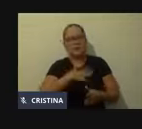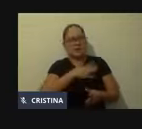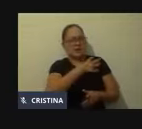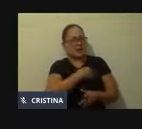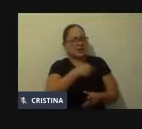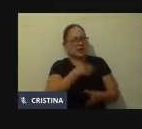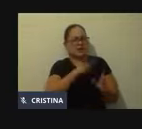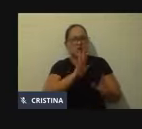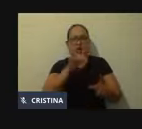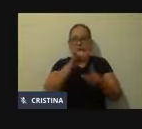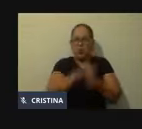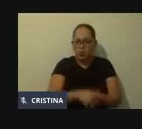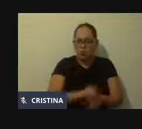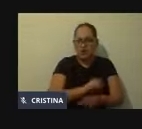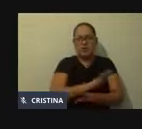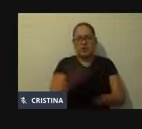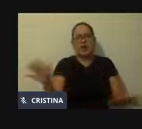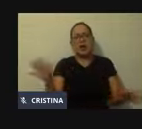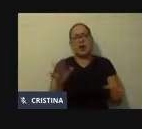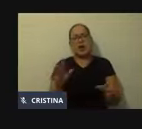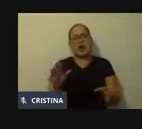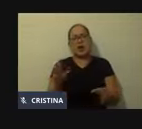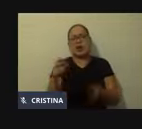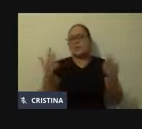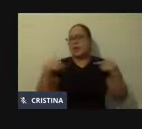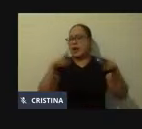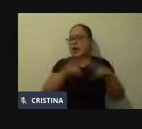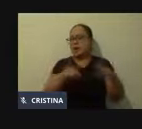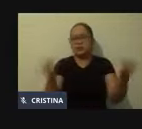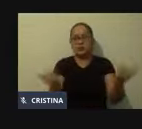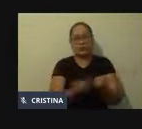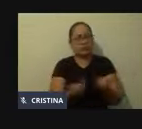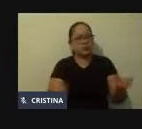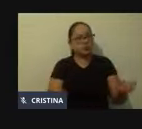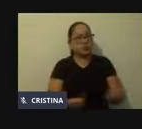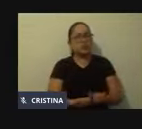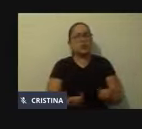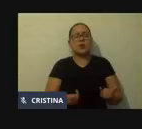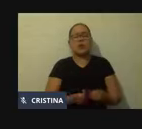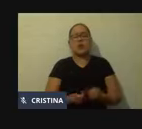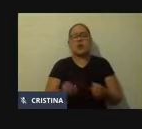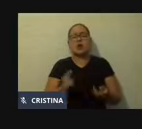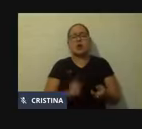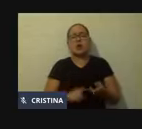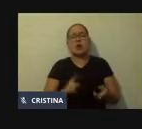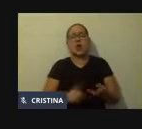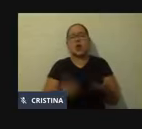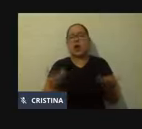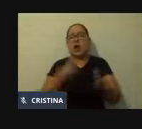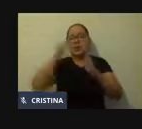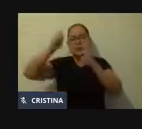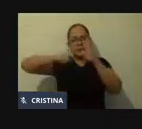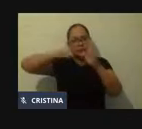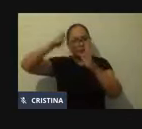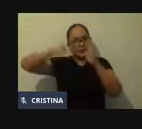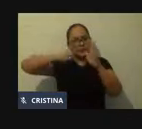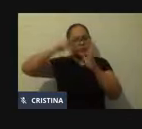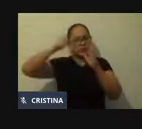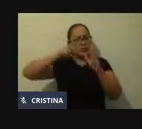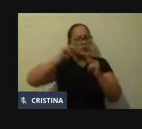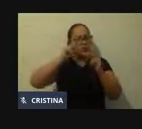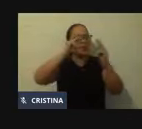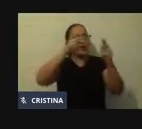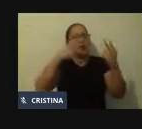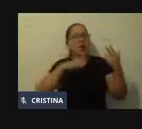hicieron esto. Le hacen bullying a los maestros, les hacen memes, les hacen videos, los filman tratando de dar la